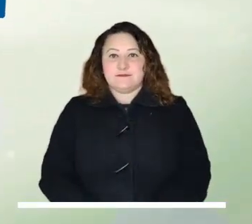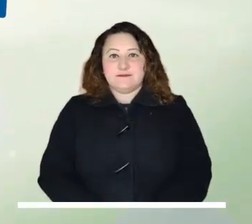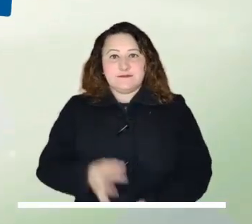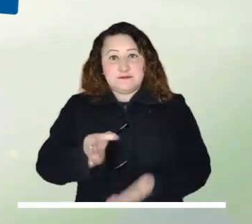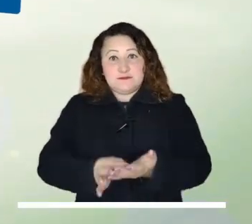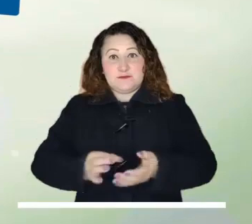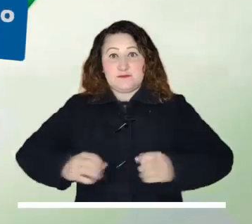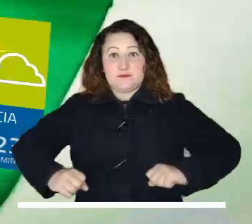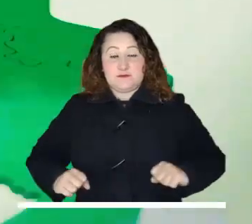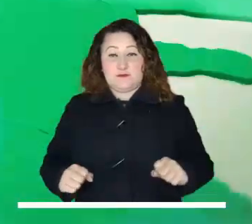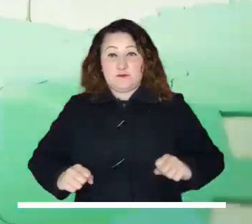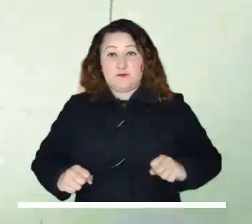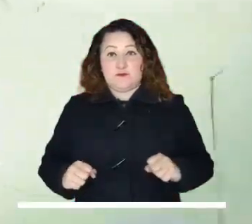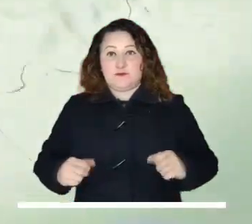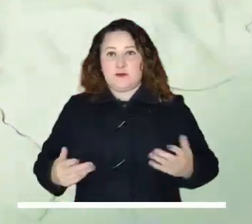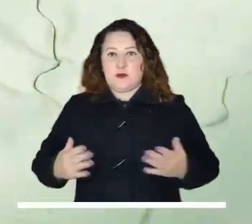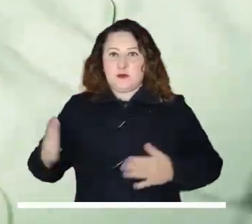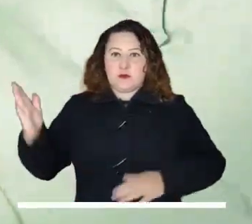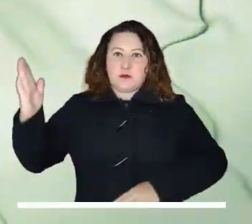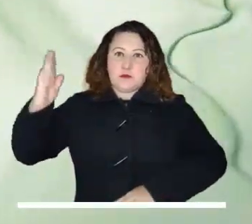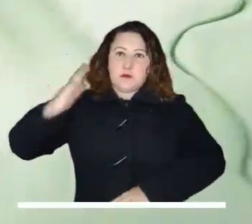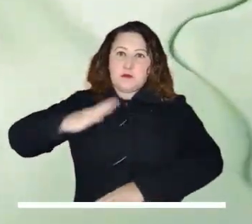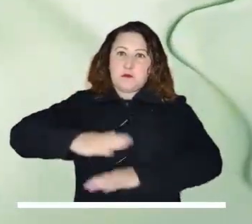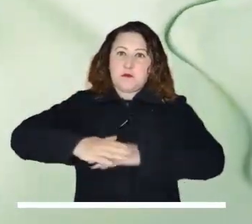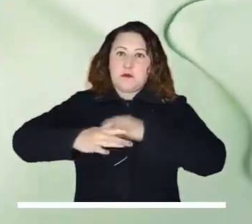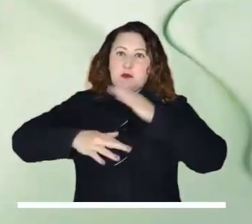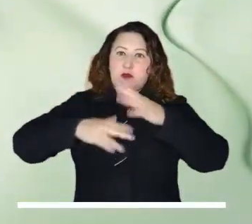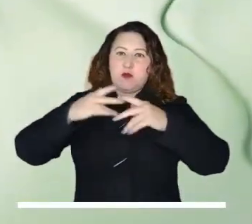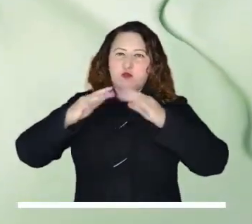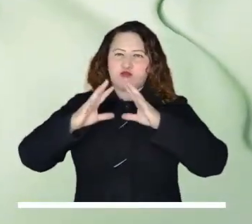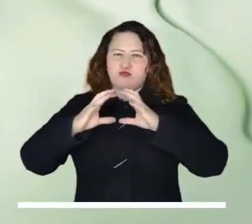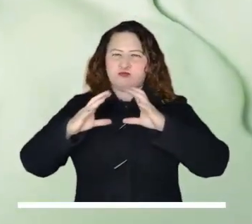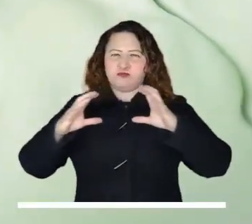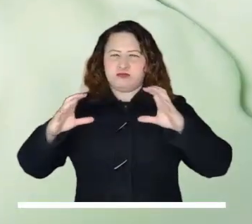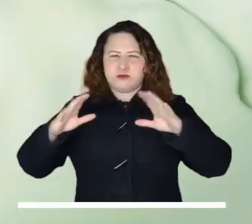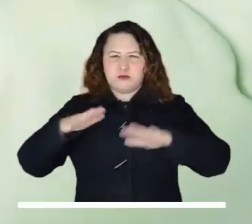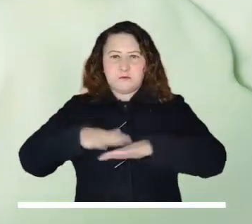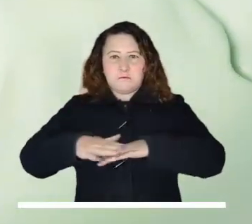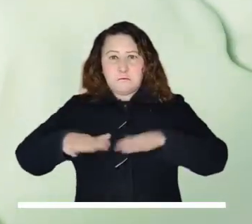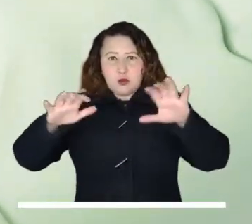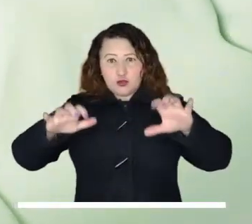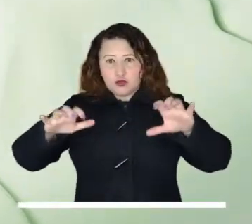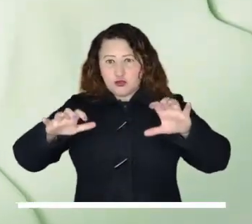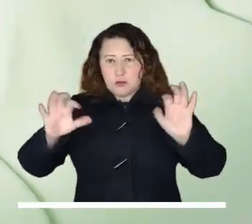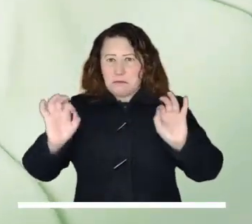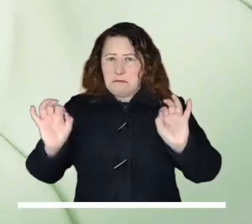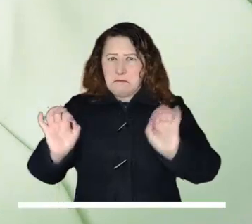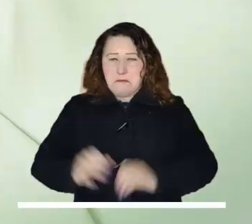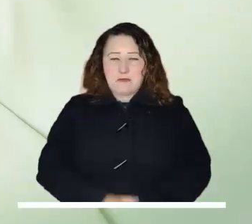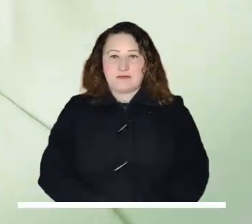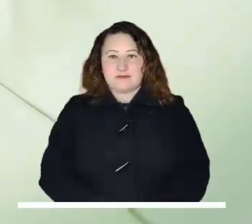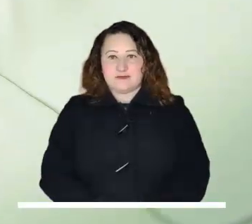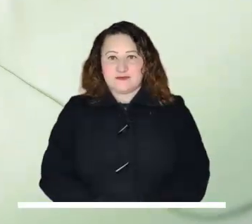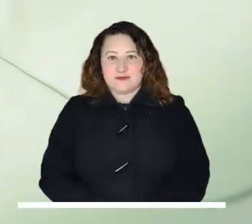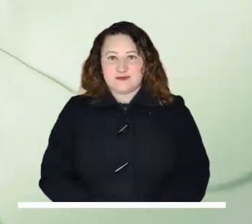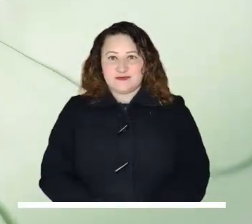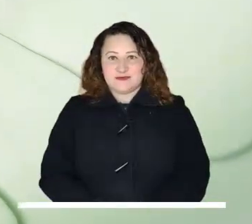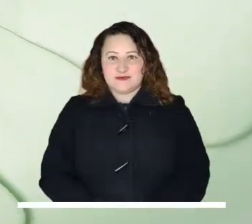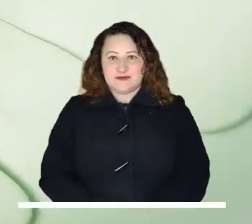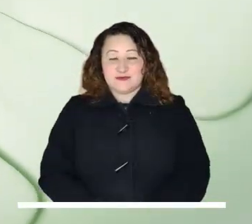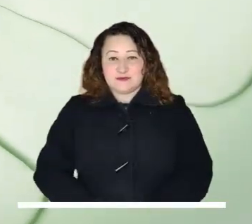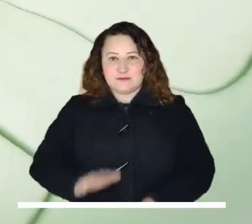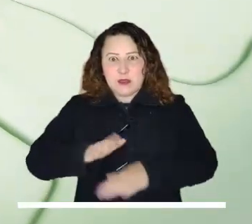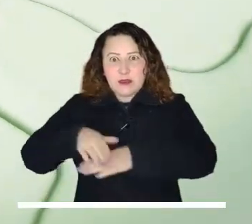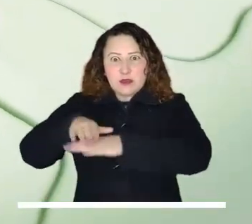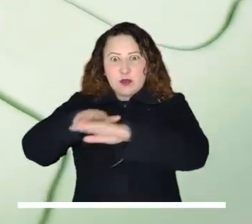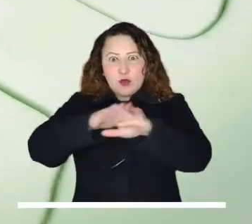y Caquetá. En la capital del país, la jornada inicia con cielo parcialmente encapotado, aunque no se esperan chubascos